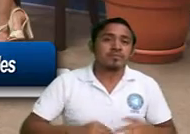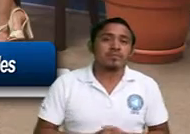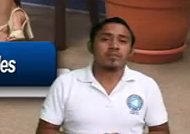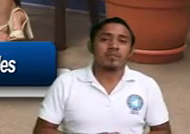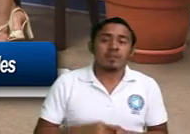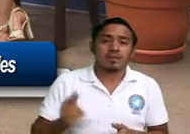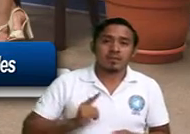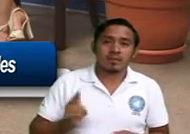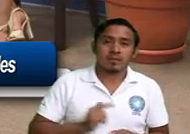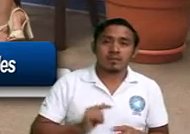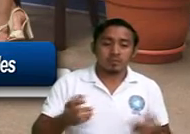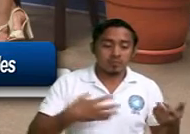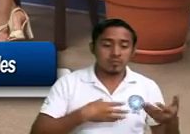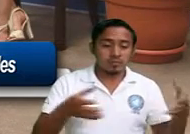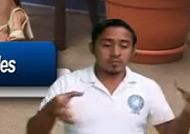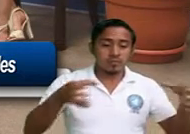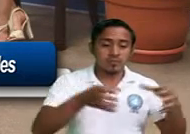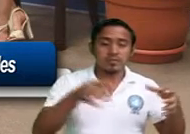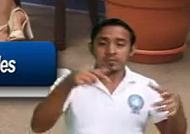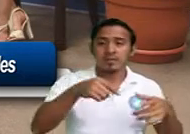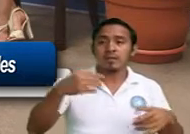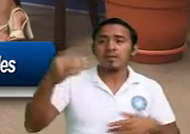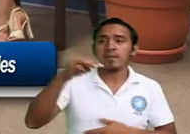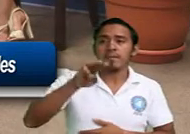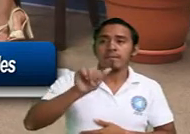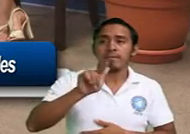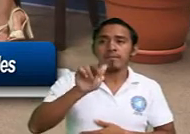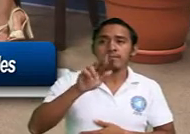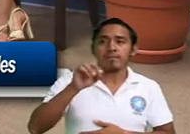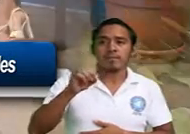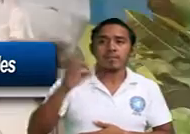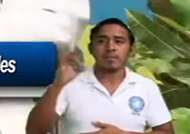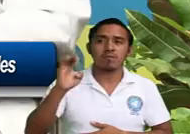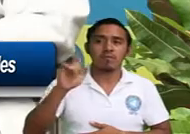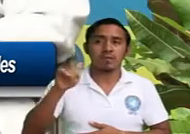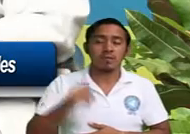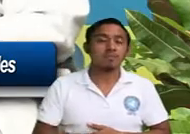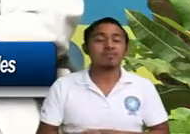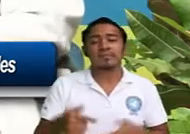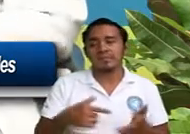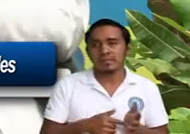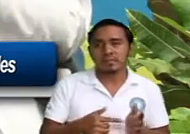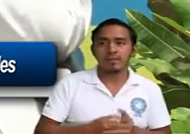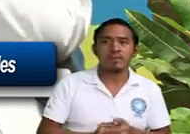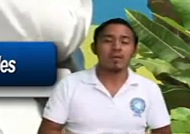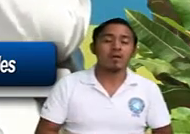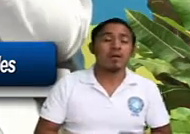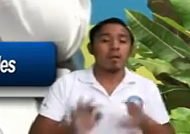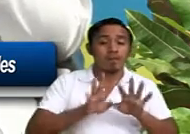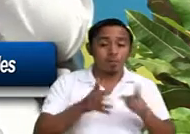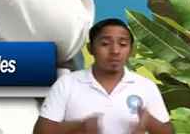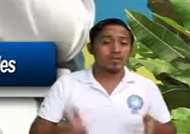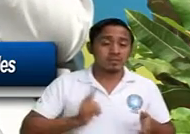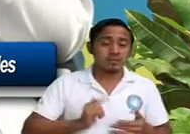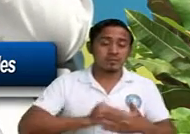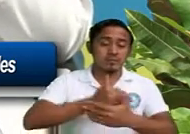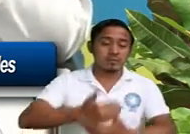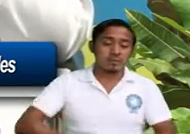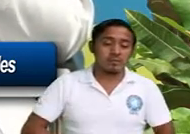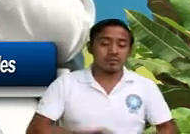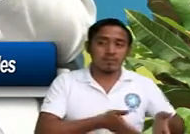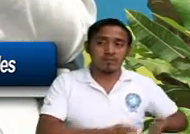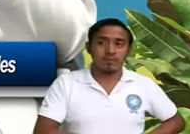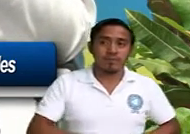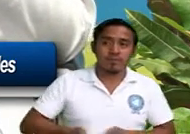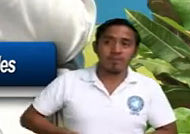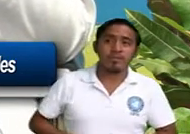una clínica materno-fetal, así le llaman. Así es. Porque de hecho las pacientes que tienen embarazos gemelares, muchas de las complicaciones de los embarazos se